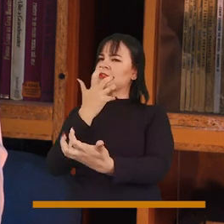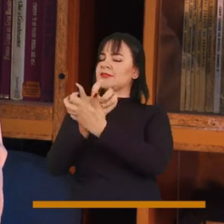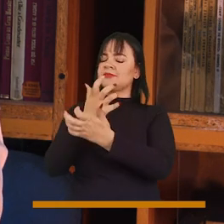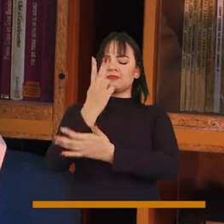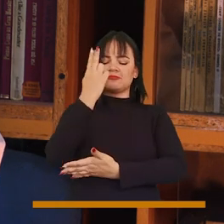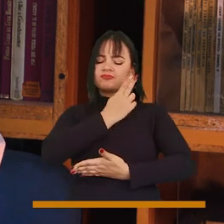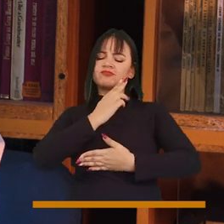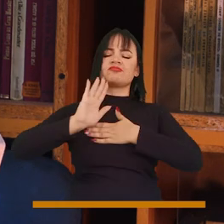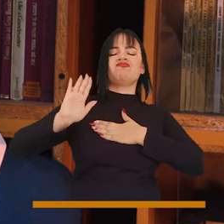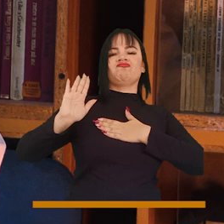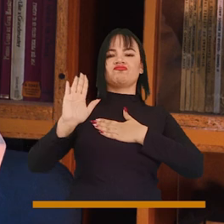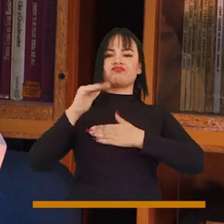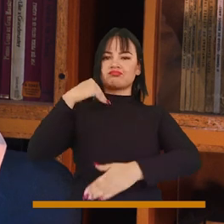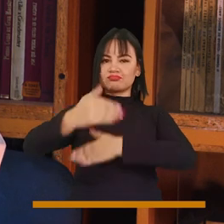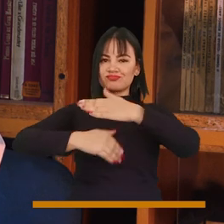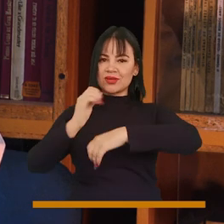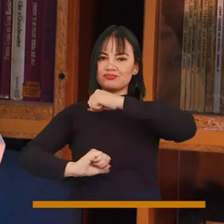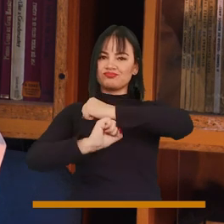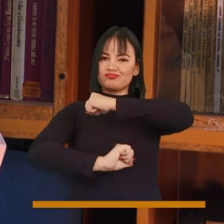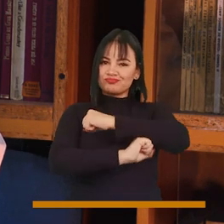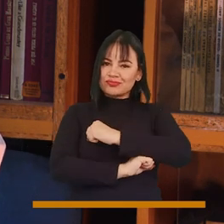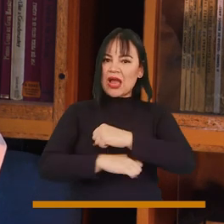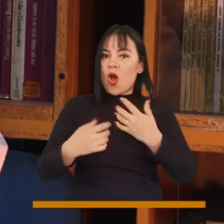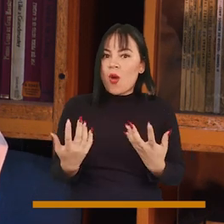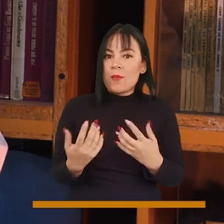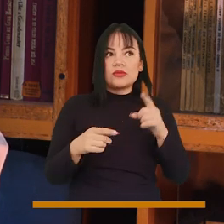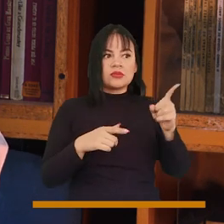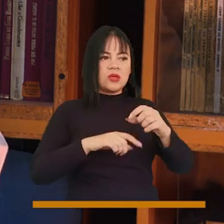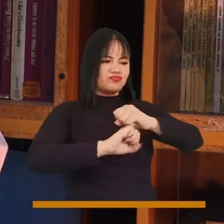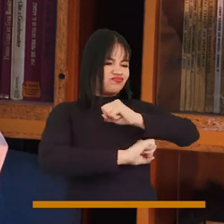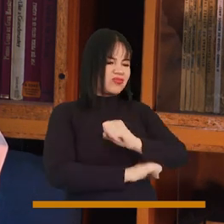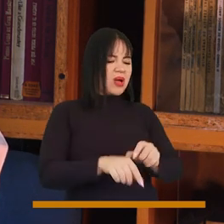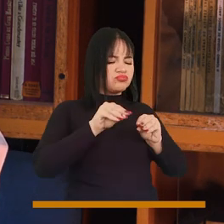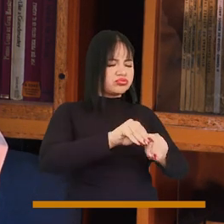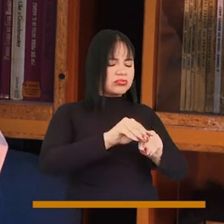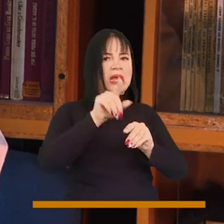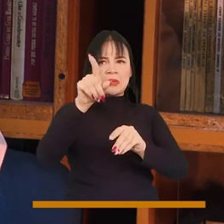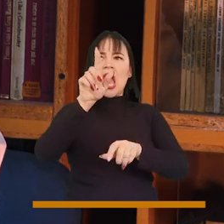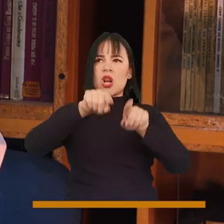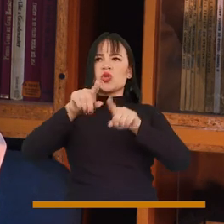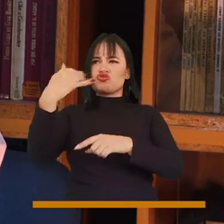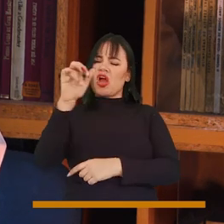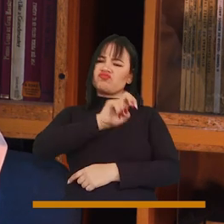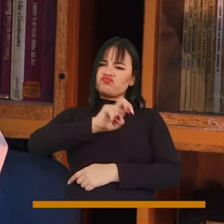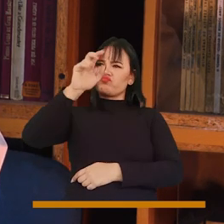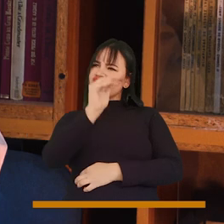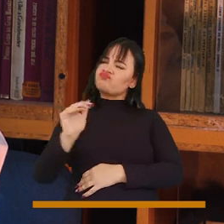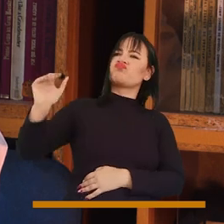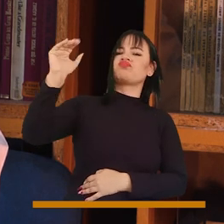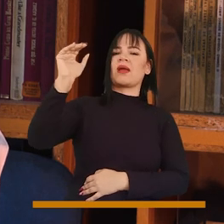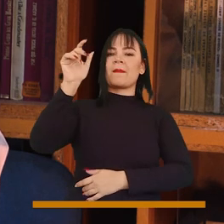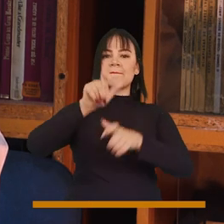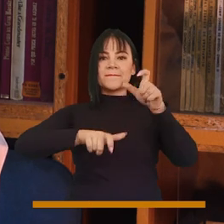deporte ciencia. Nos comprometemos a que se sigan fortaleciendo los procesos tanto de la base como del alto